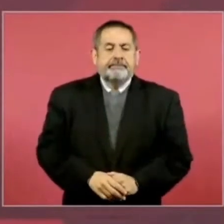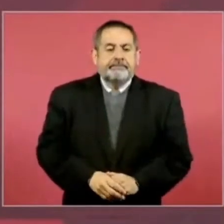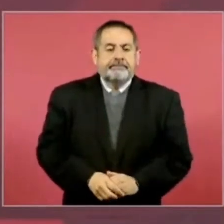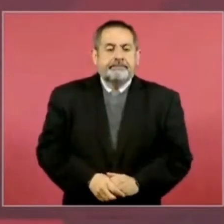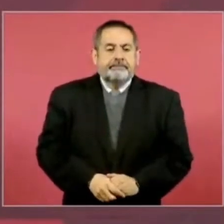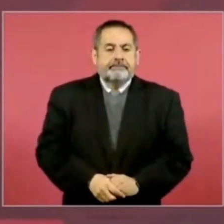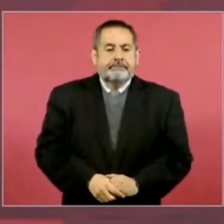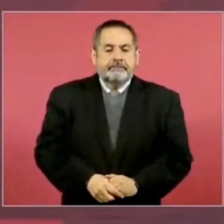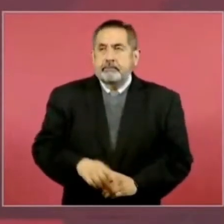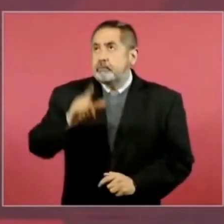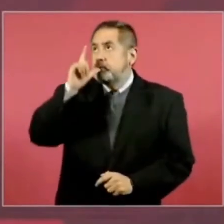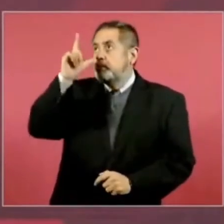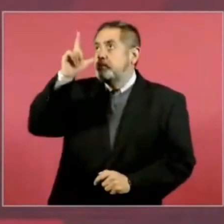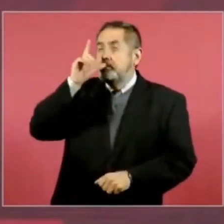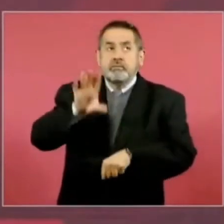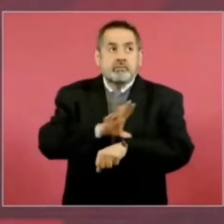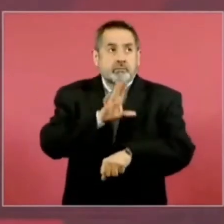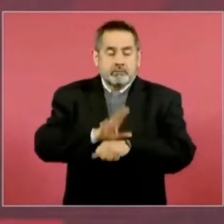de la luz.